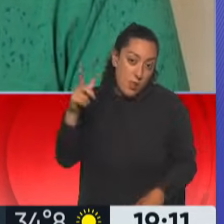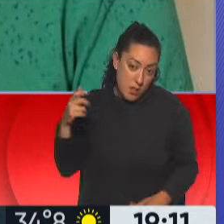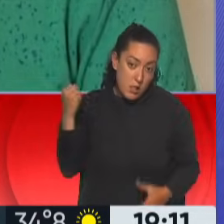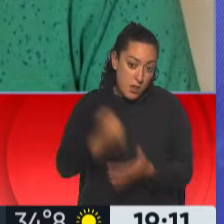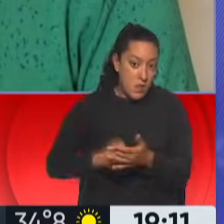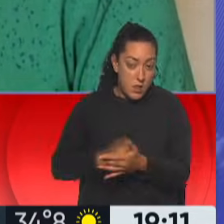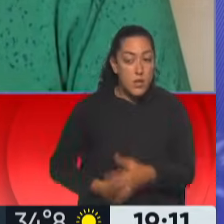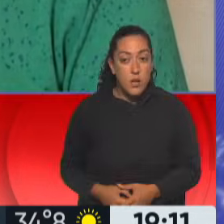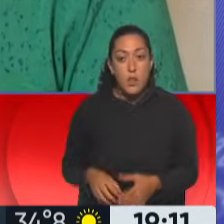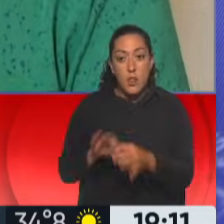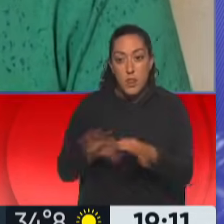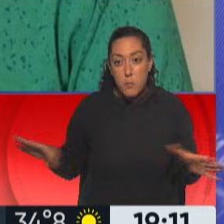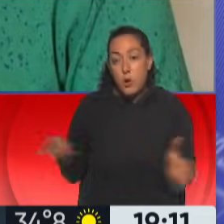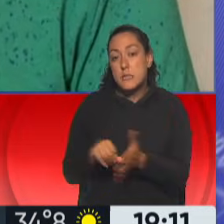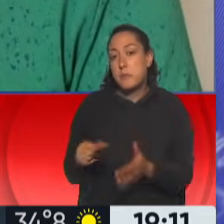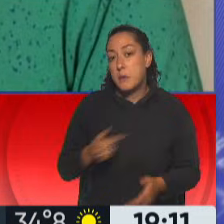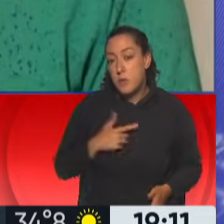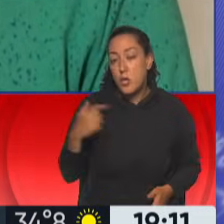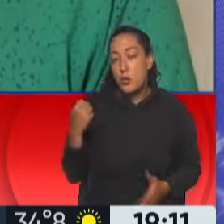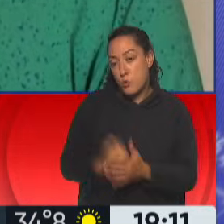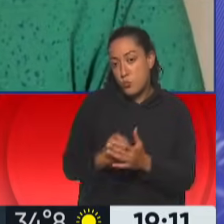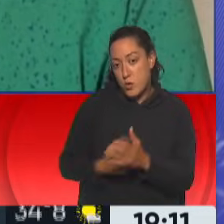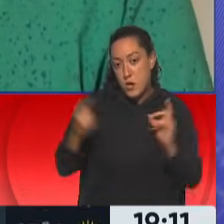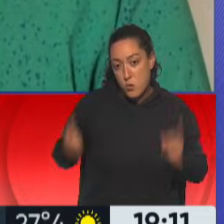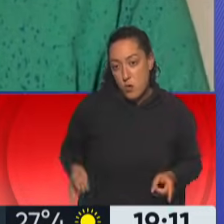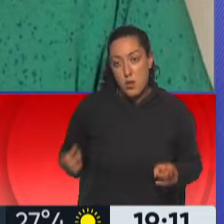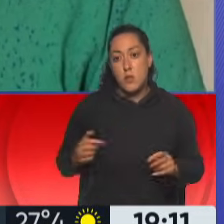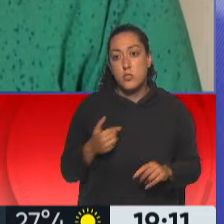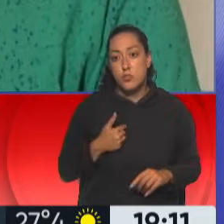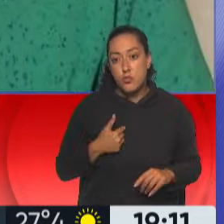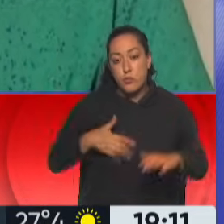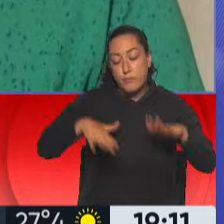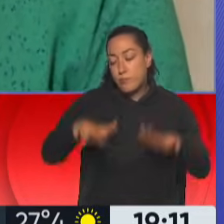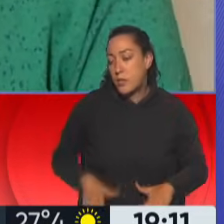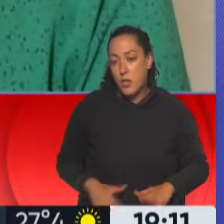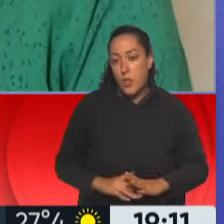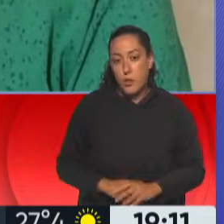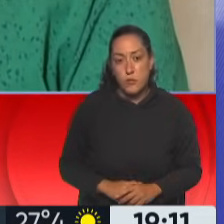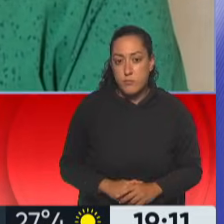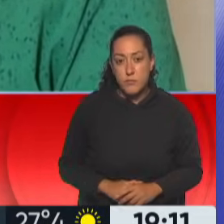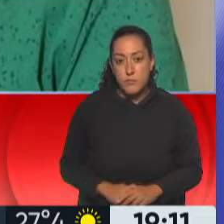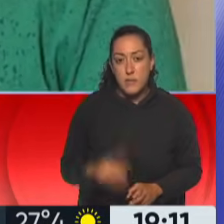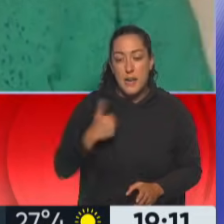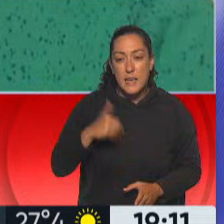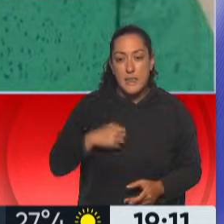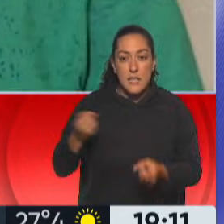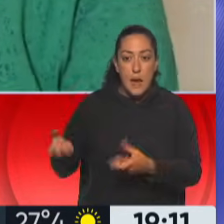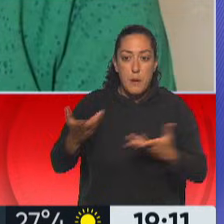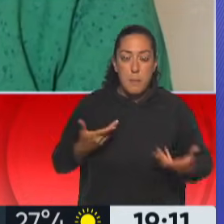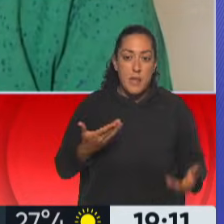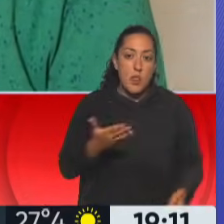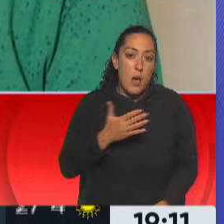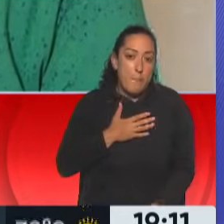recuperar la democracia en mi país. Yo ya aquí, Argentina me ha recibido con los